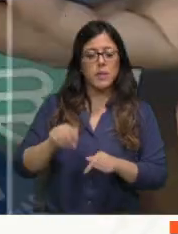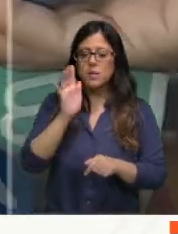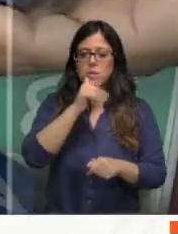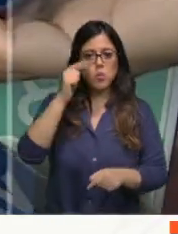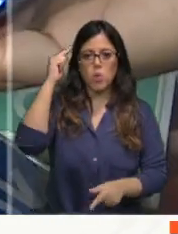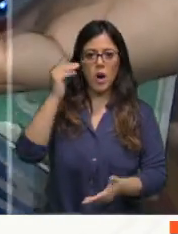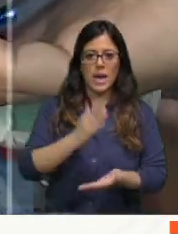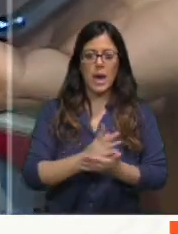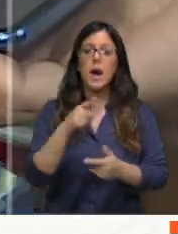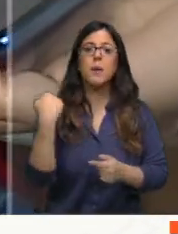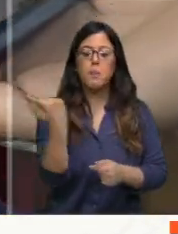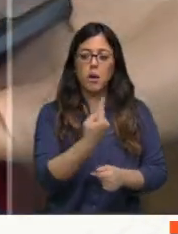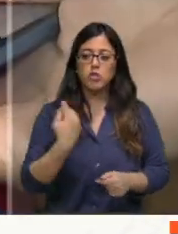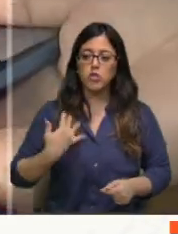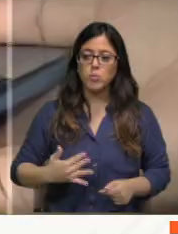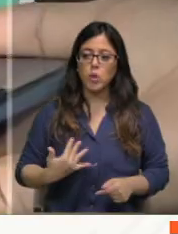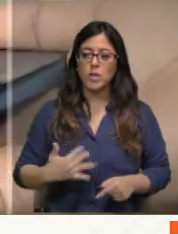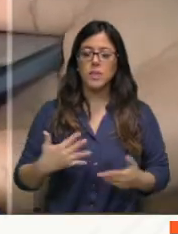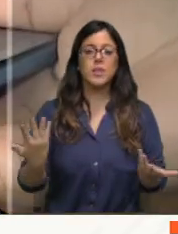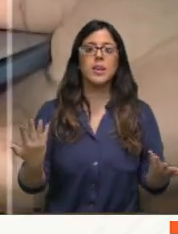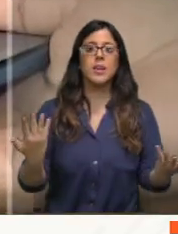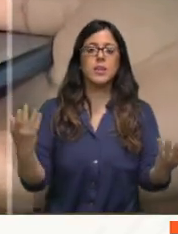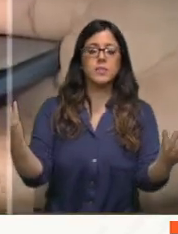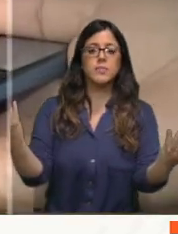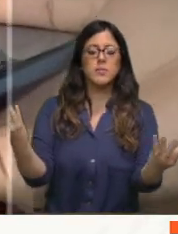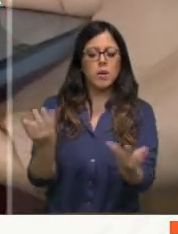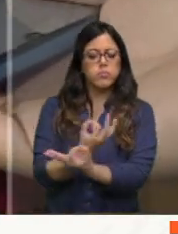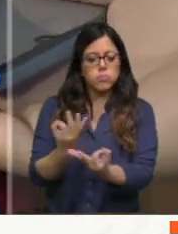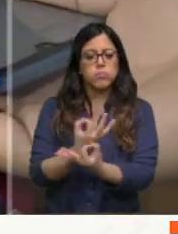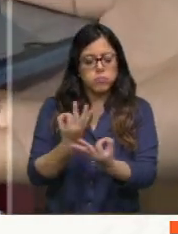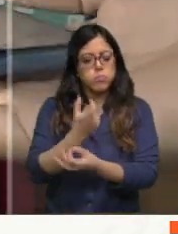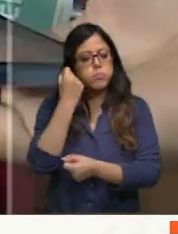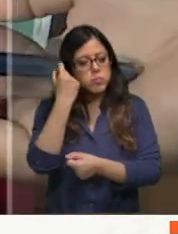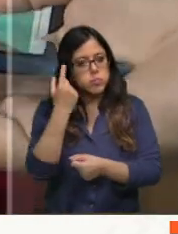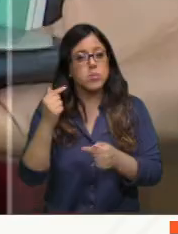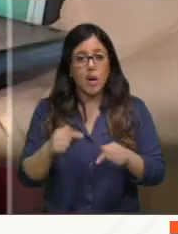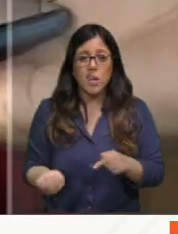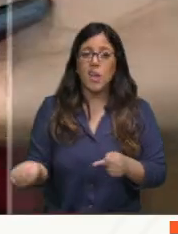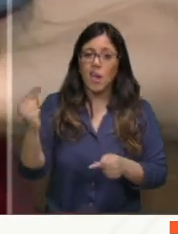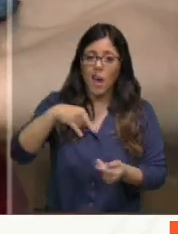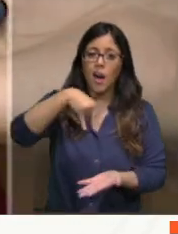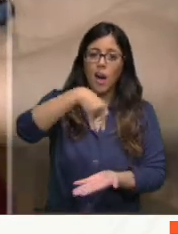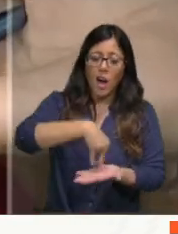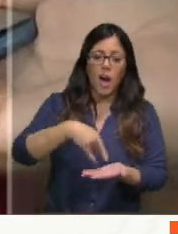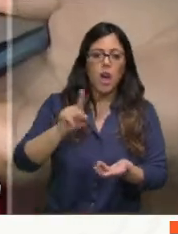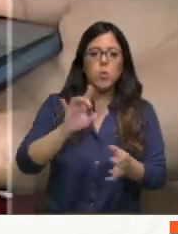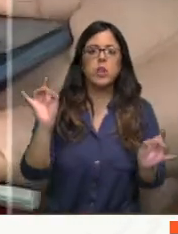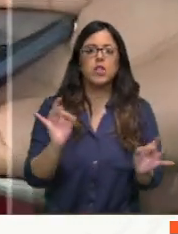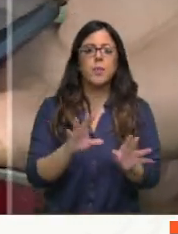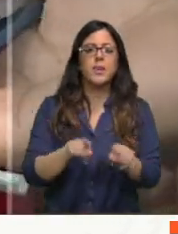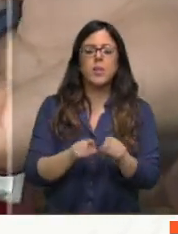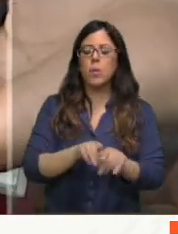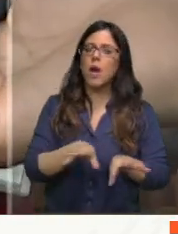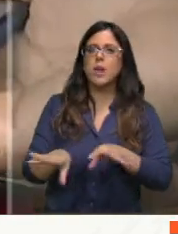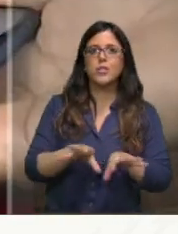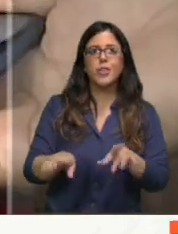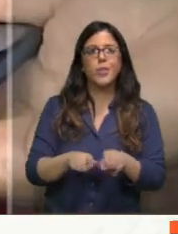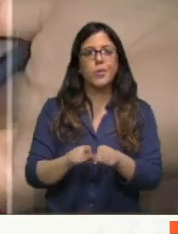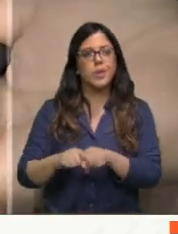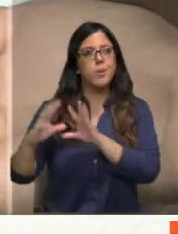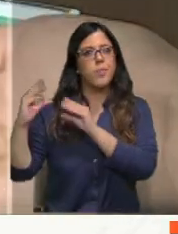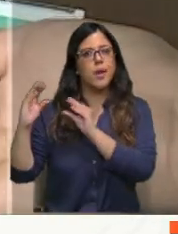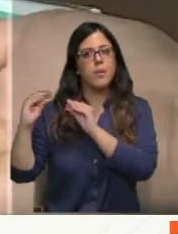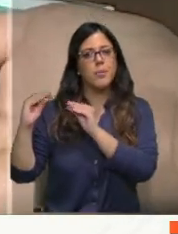para nosotros es importante escuchar los argumentos de lo contrario venir al congreso no es hacer una pantomima de que hacemos acciones para escuchar a otras